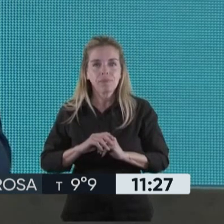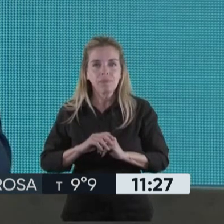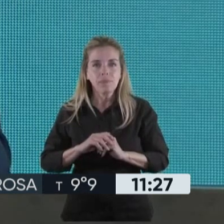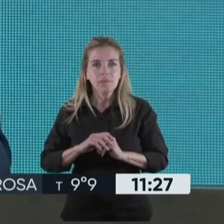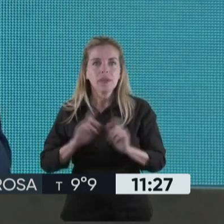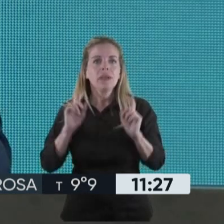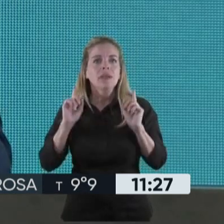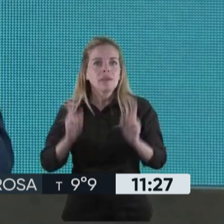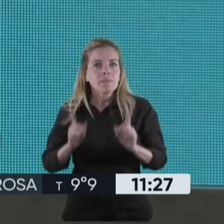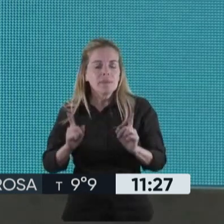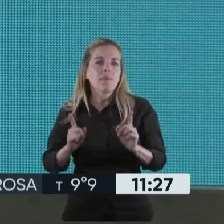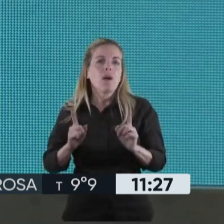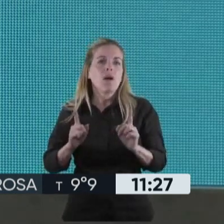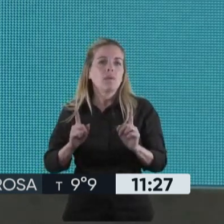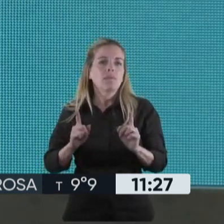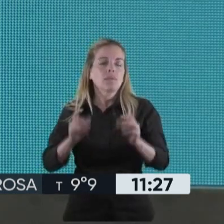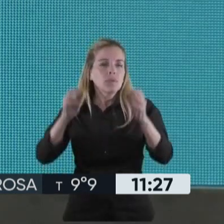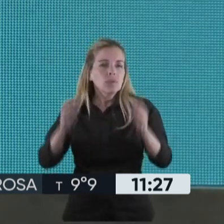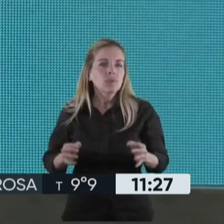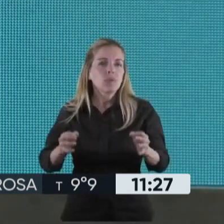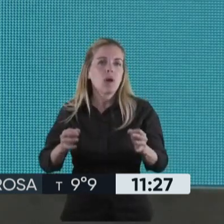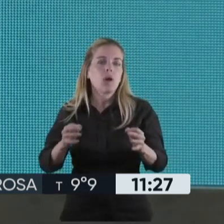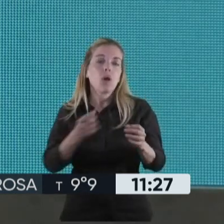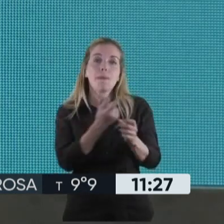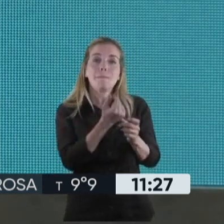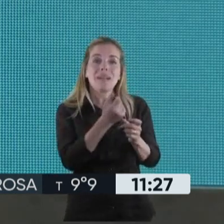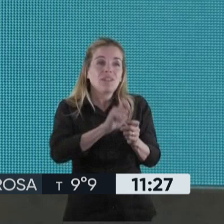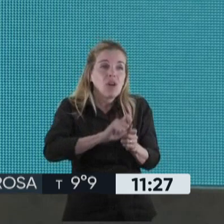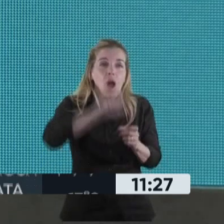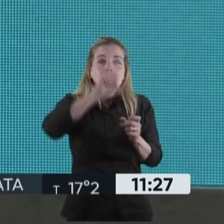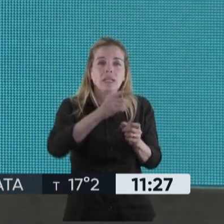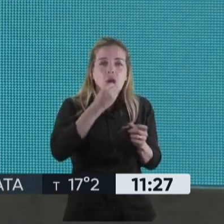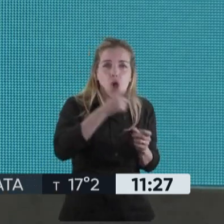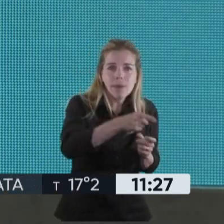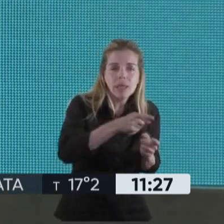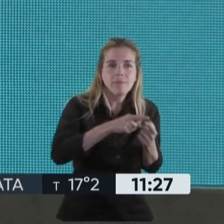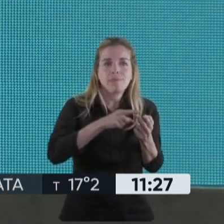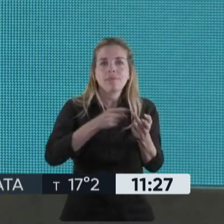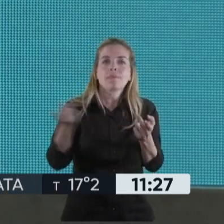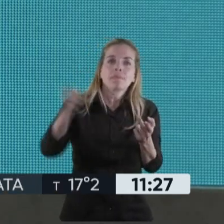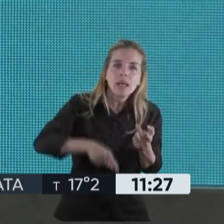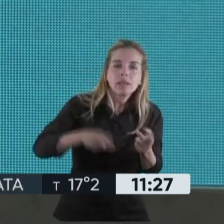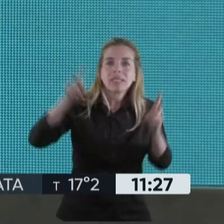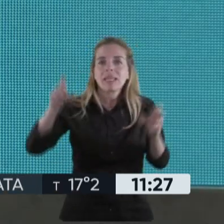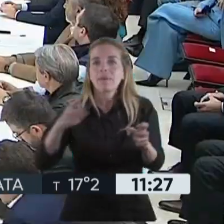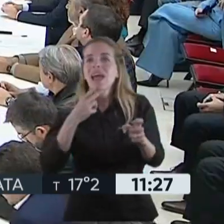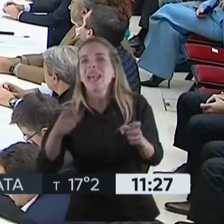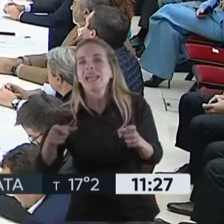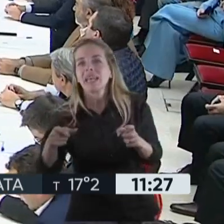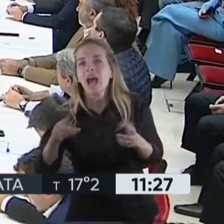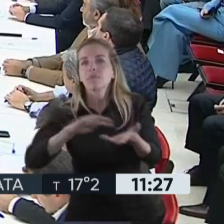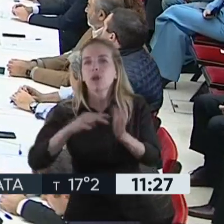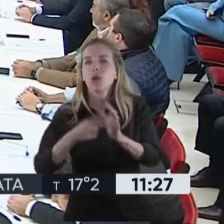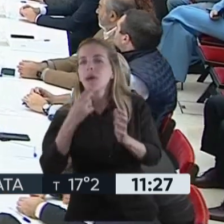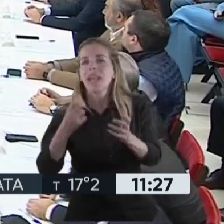A la par del conflicto de los precios de los alimentos, aparece el conflicto de la energía,